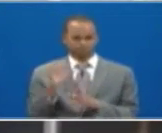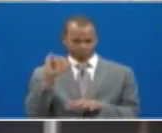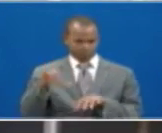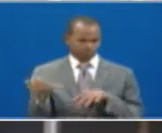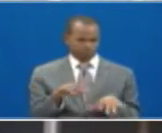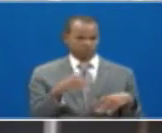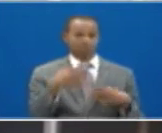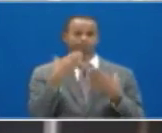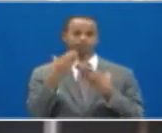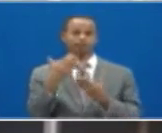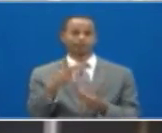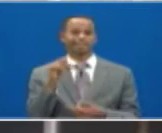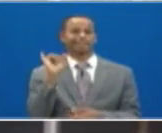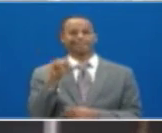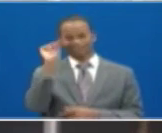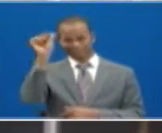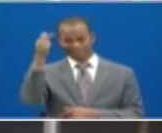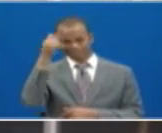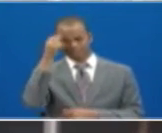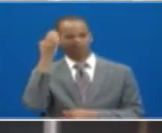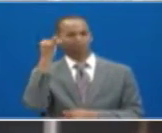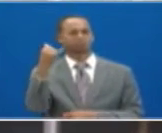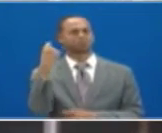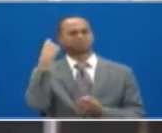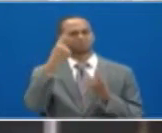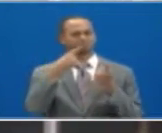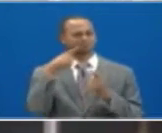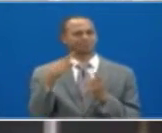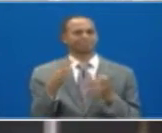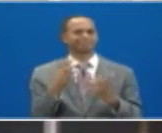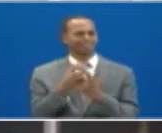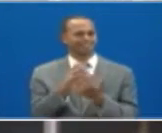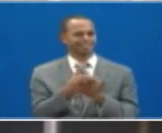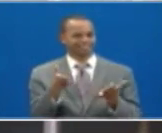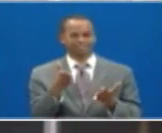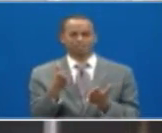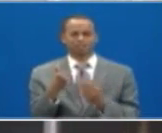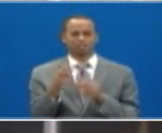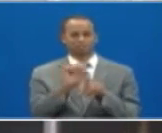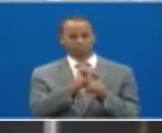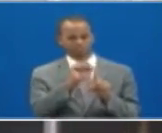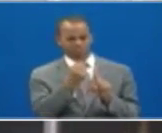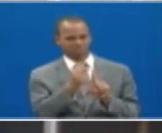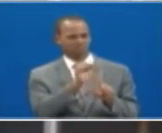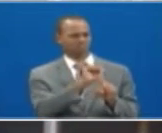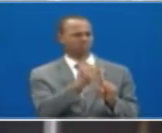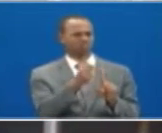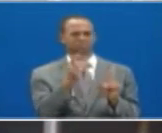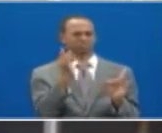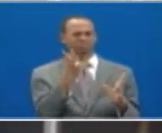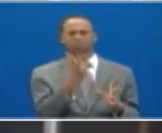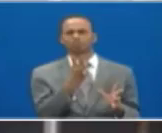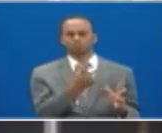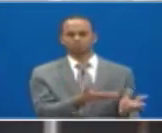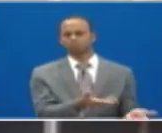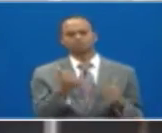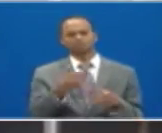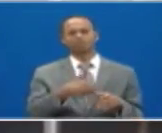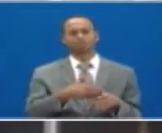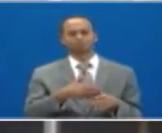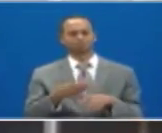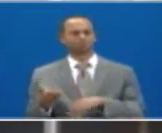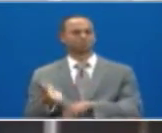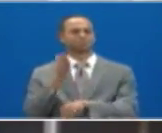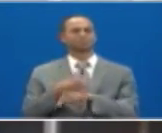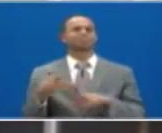obra agradecieron al gobierno por pensar en ellos y sacarlos de las condiciones infrahumanas en las que residían. Veamos